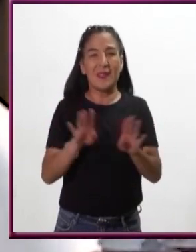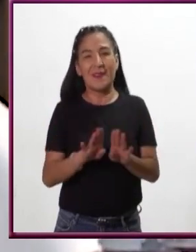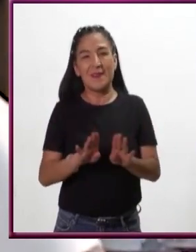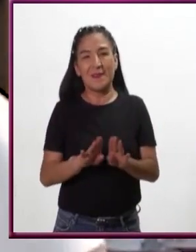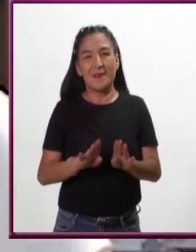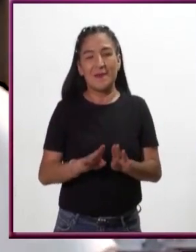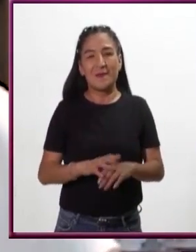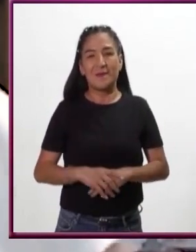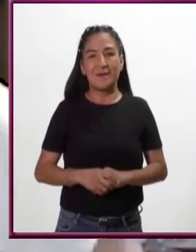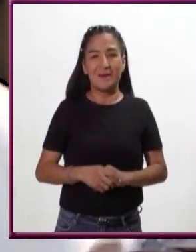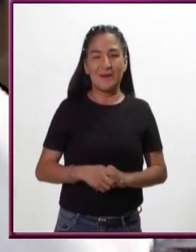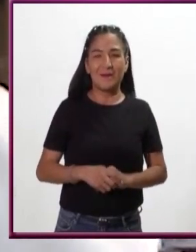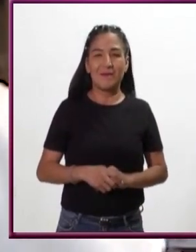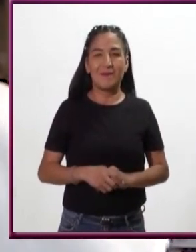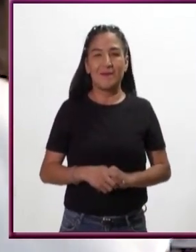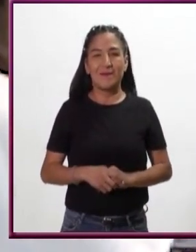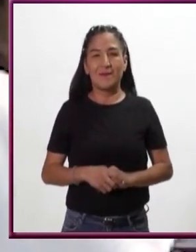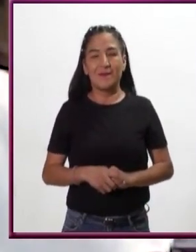en diferentes